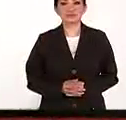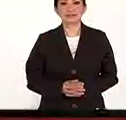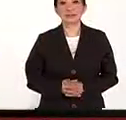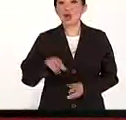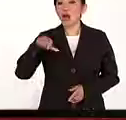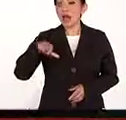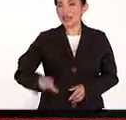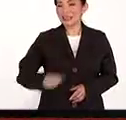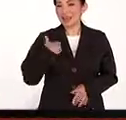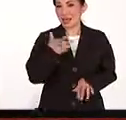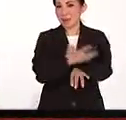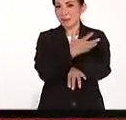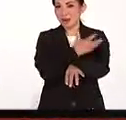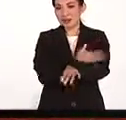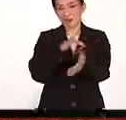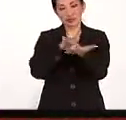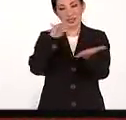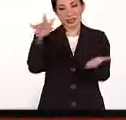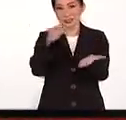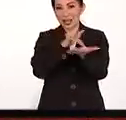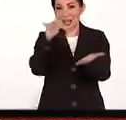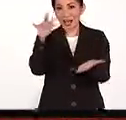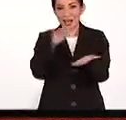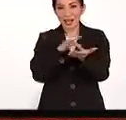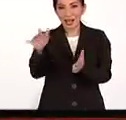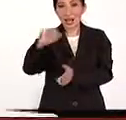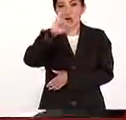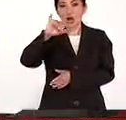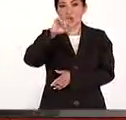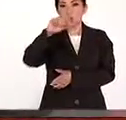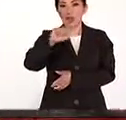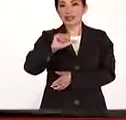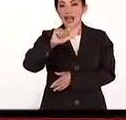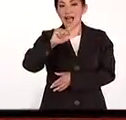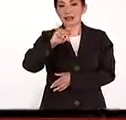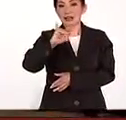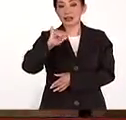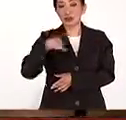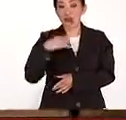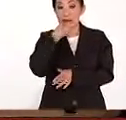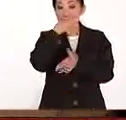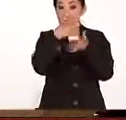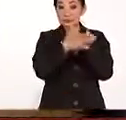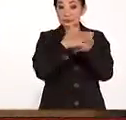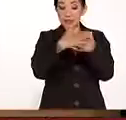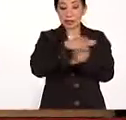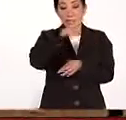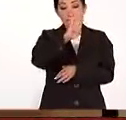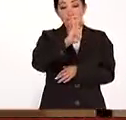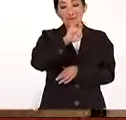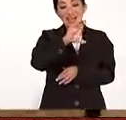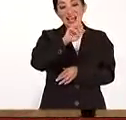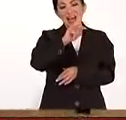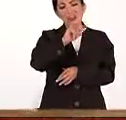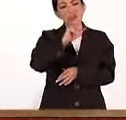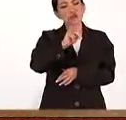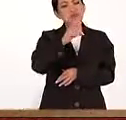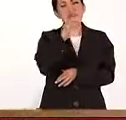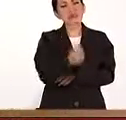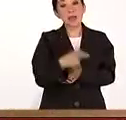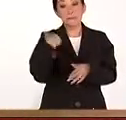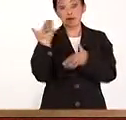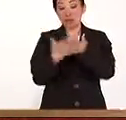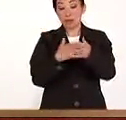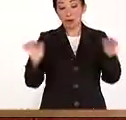está aquí en el estudio y se lo agradecemos mucho juan arturo calva él es vocero del programa becatón nos va a hablar de este próximo